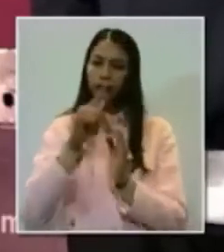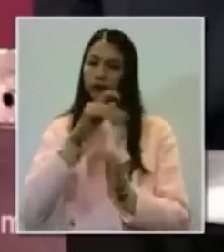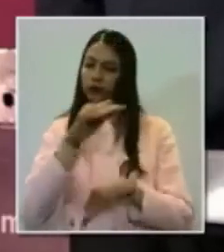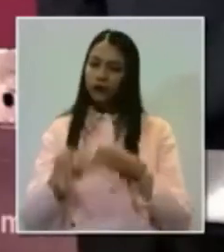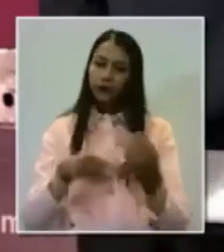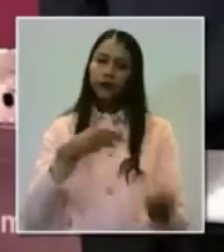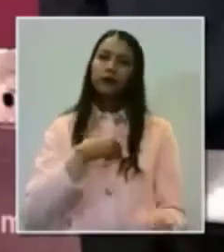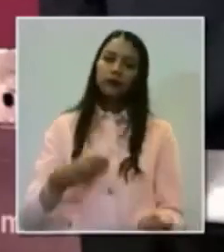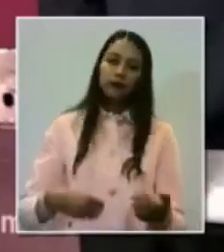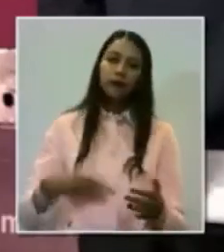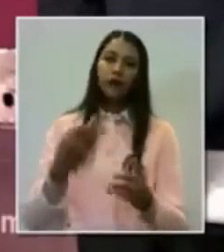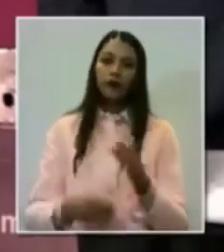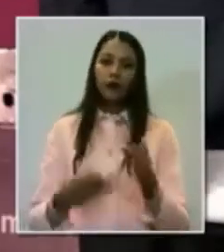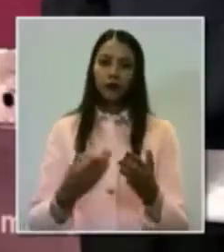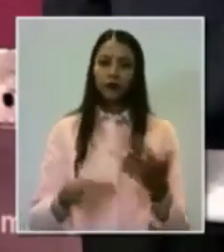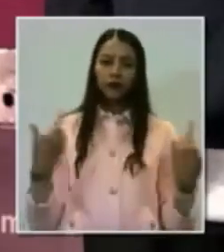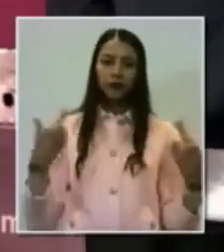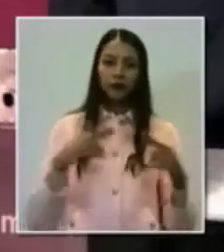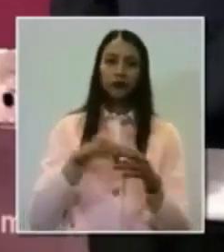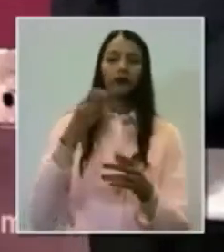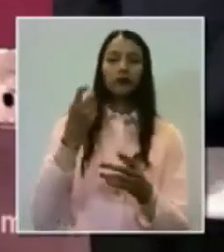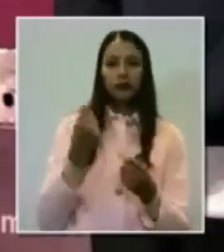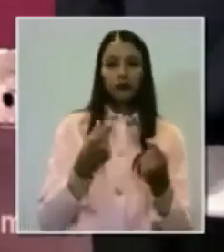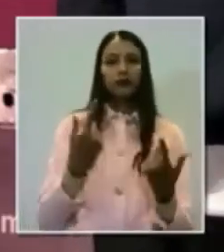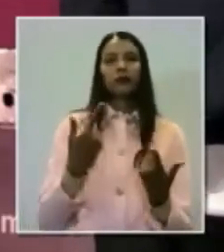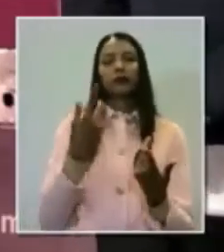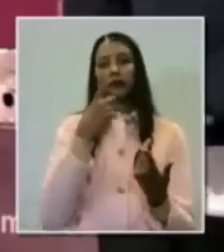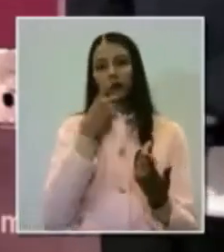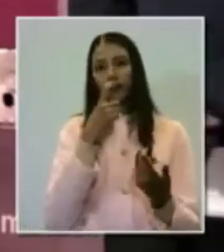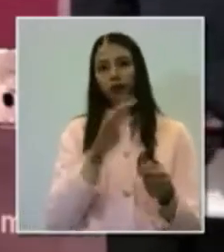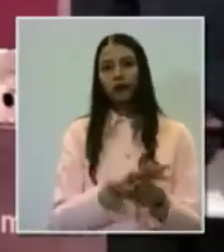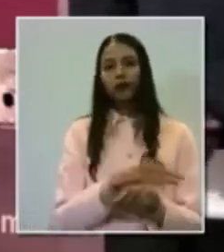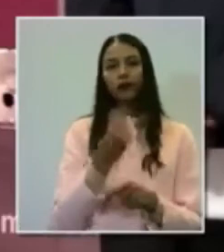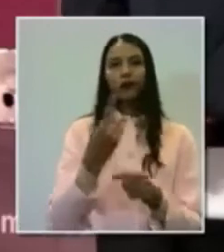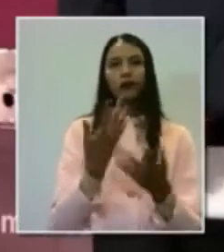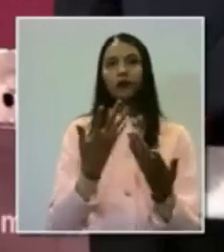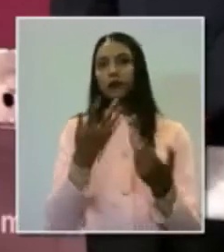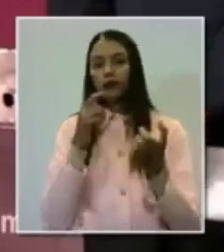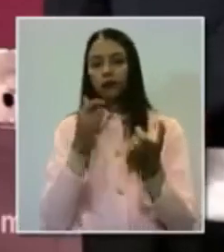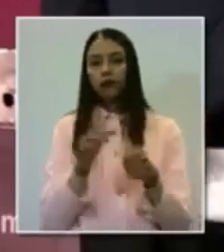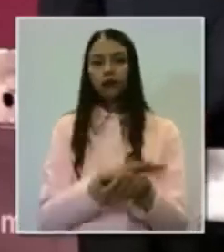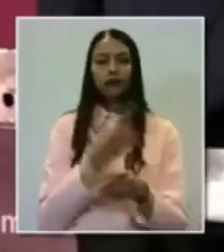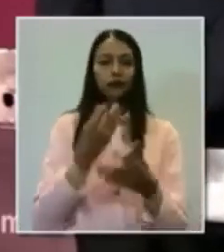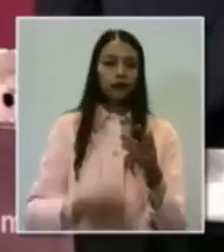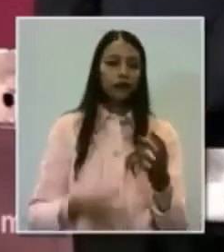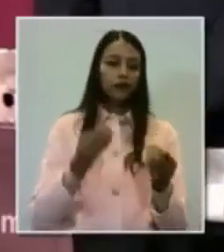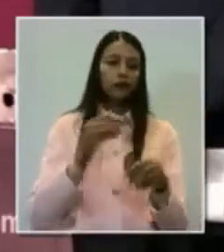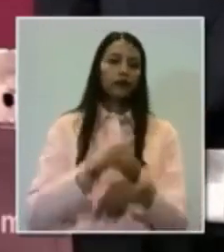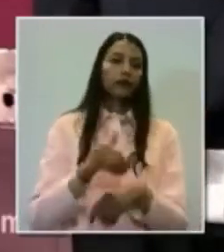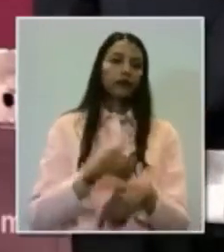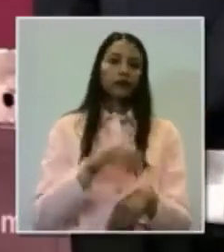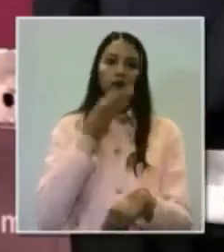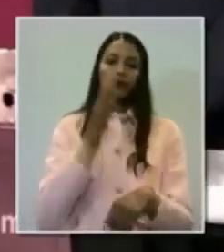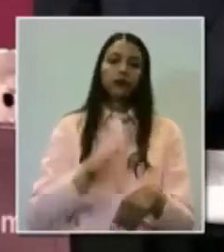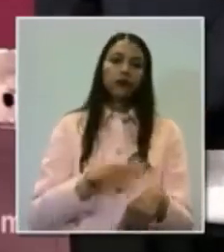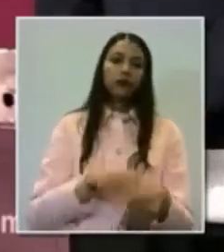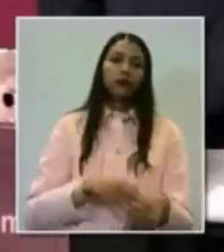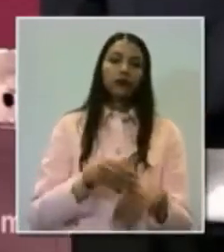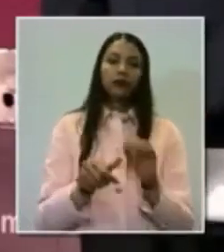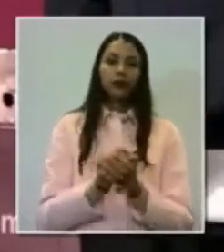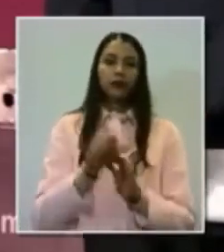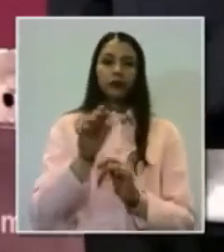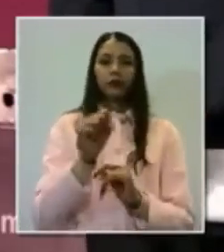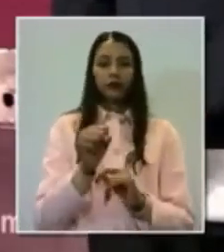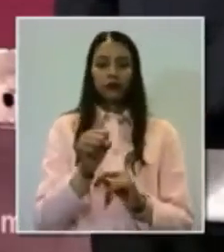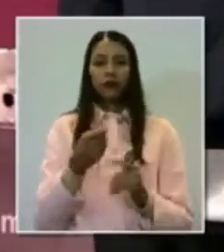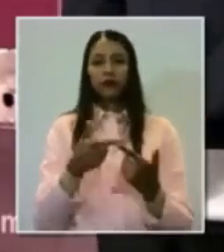todos los municipios nos hacen falta maestros. Claro, algunos son foco rojo por la falta de estos grandes números que te comentaba, ¿no? Por ejemplo, Zaguayo